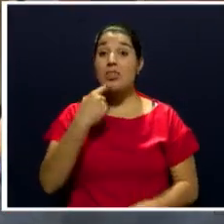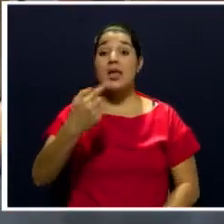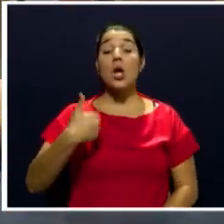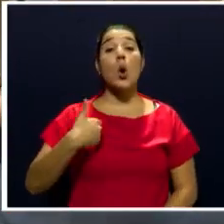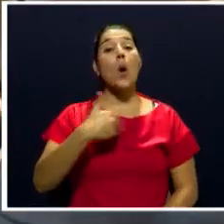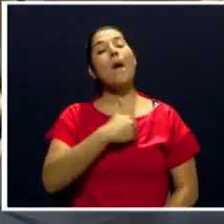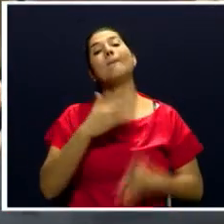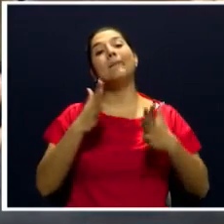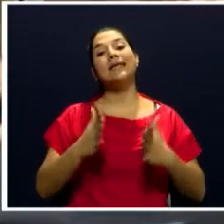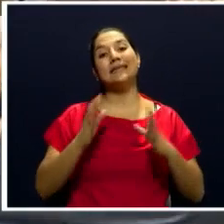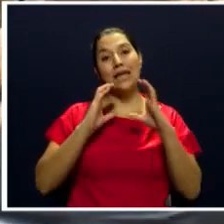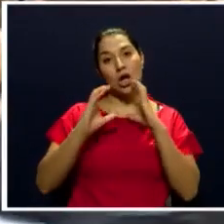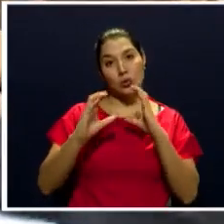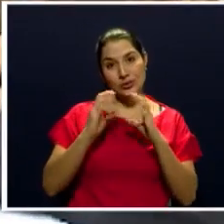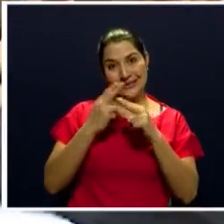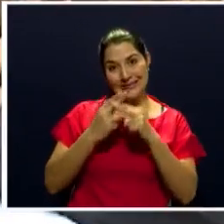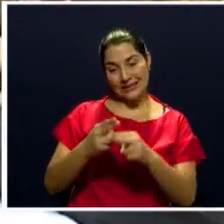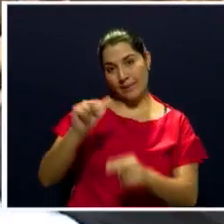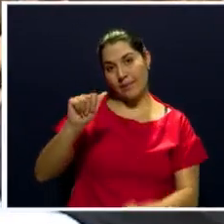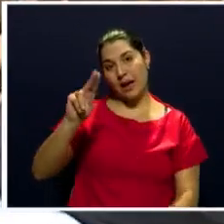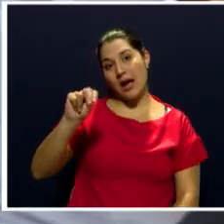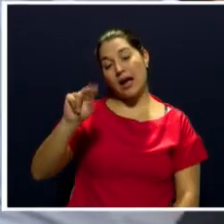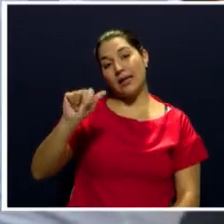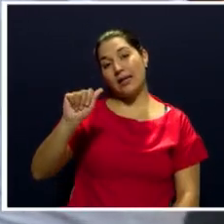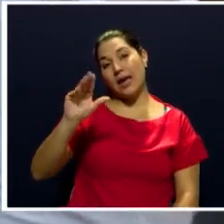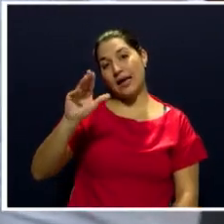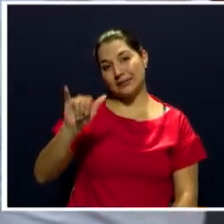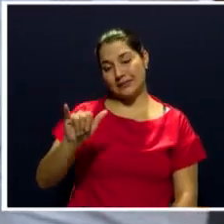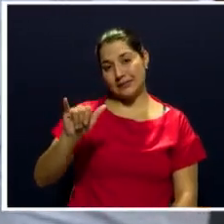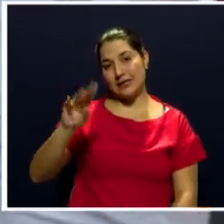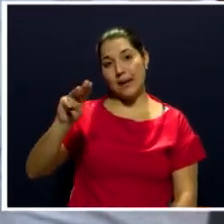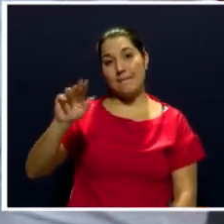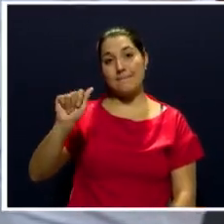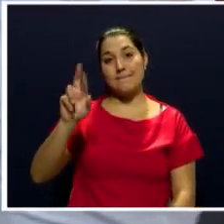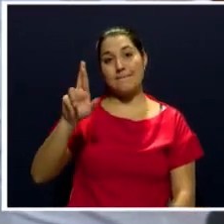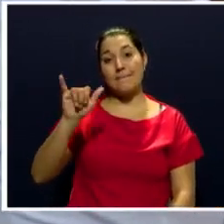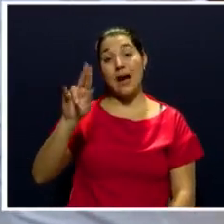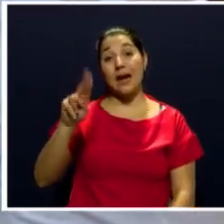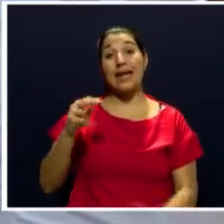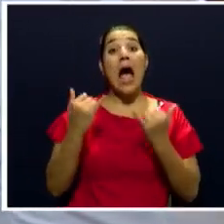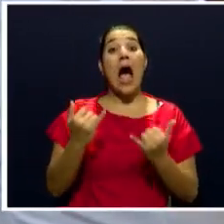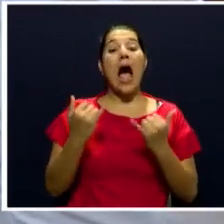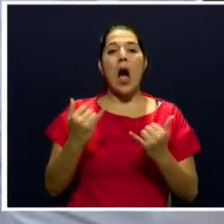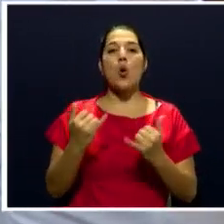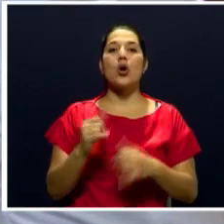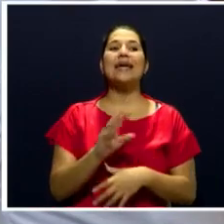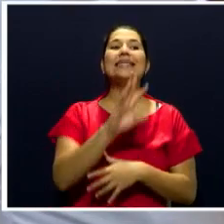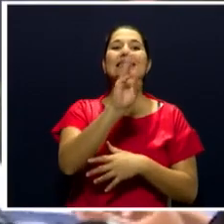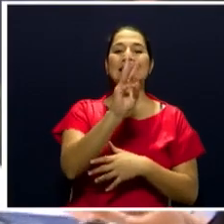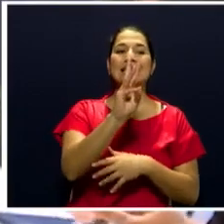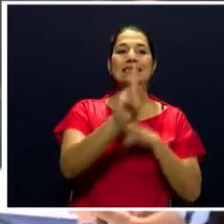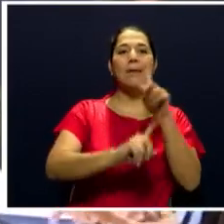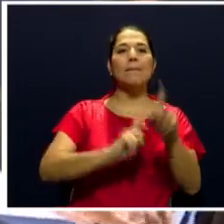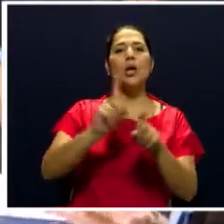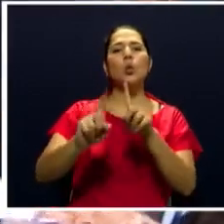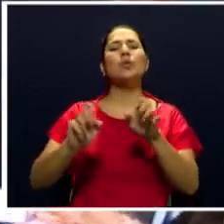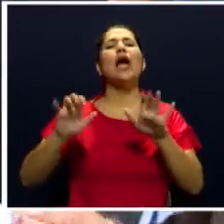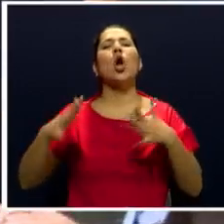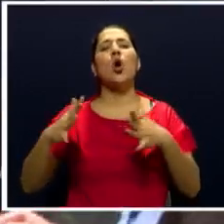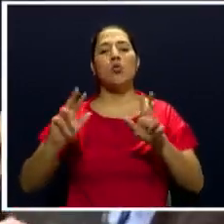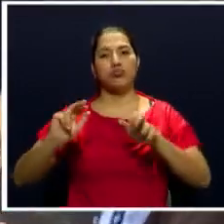de Comunicación, Nancy Marín, ahora se realizarán 6 preguntas por medio de videollamada con